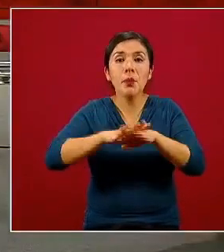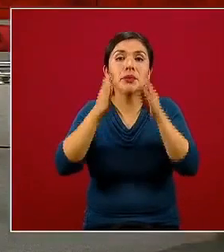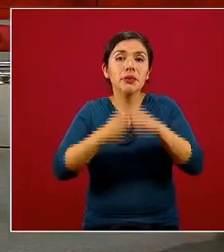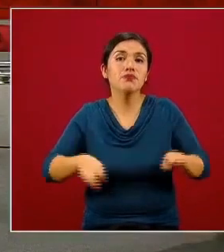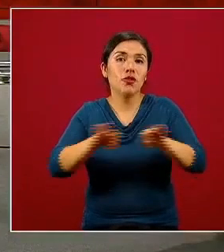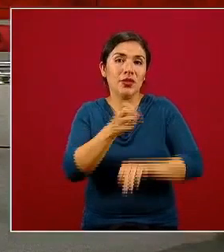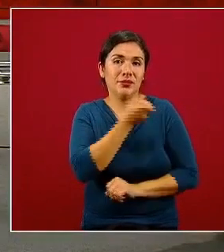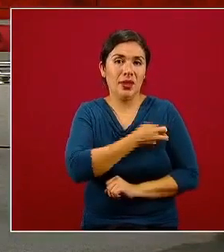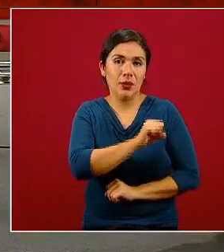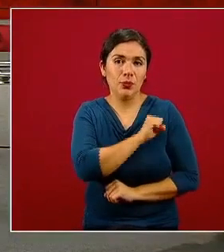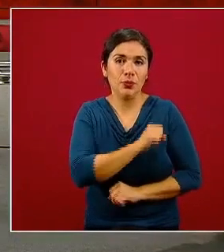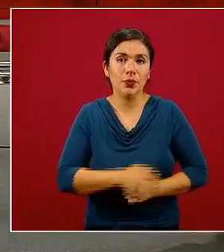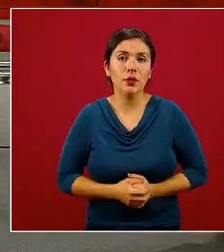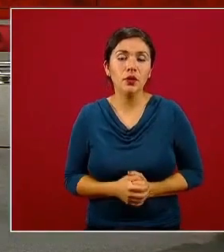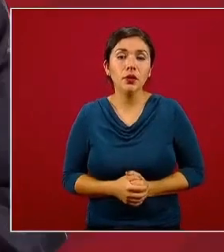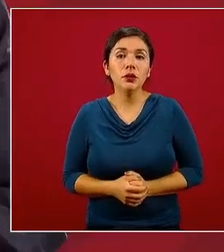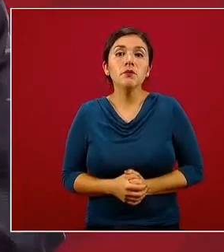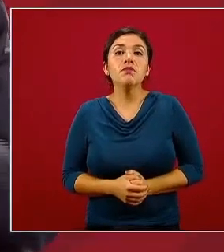salud.